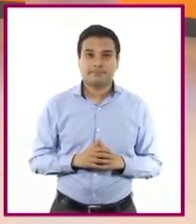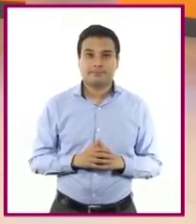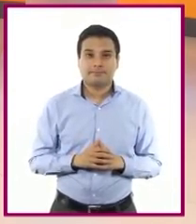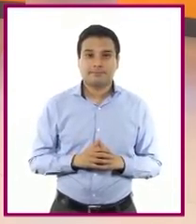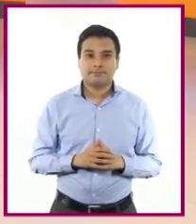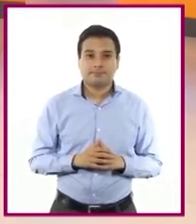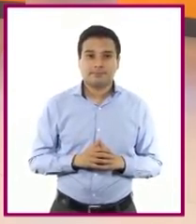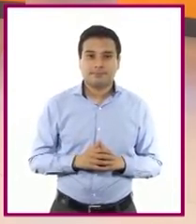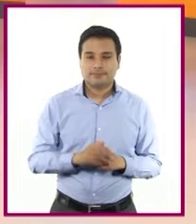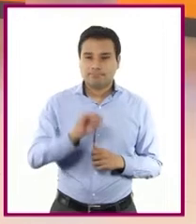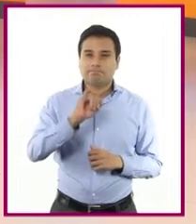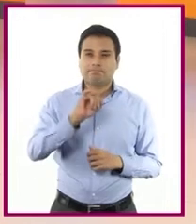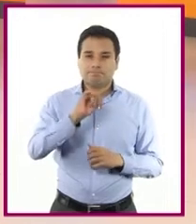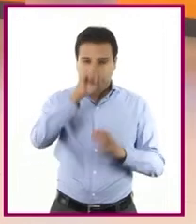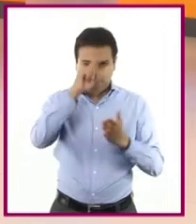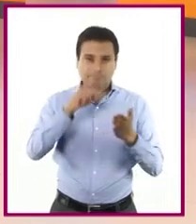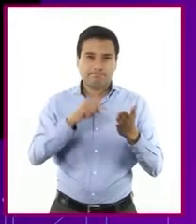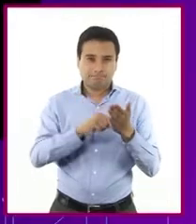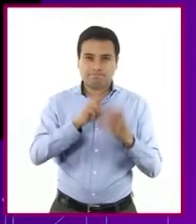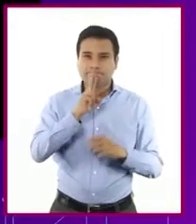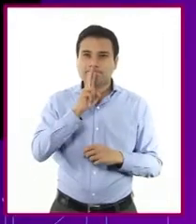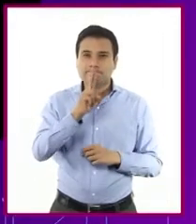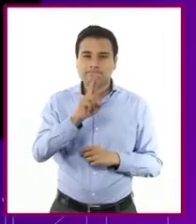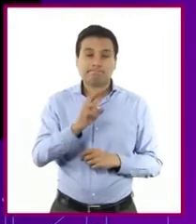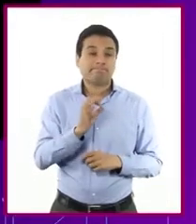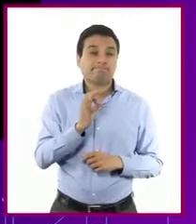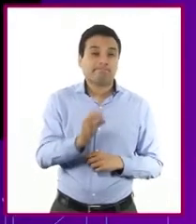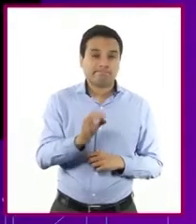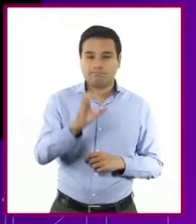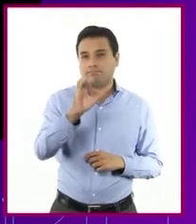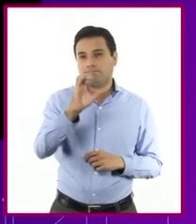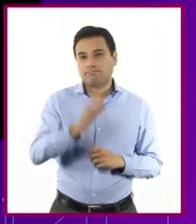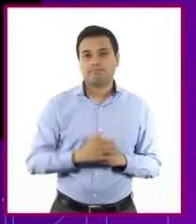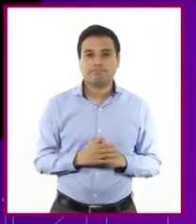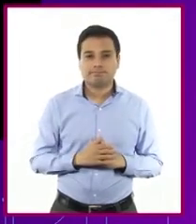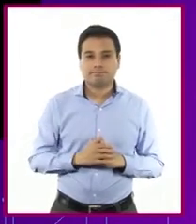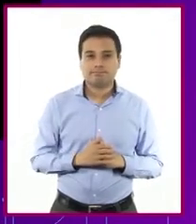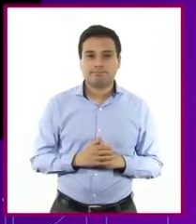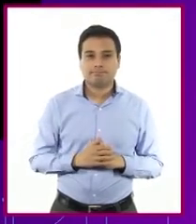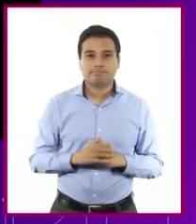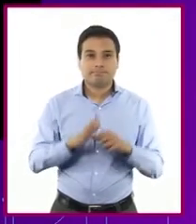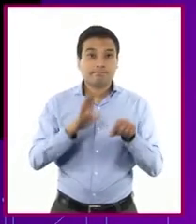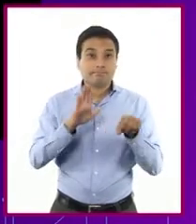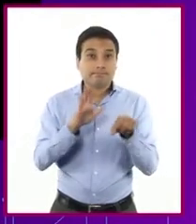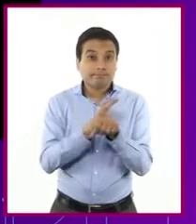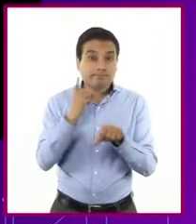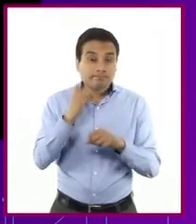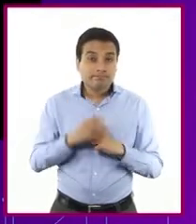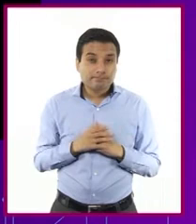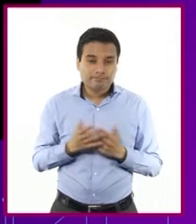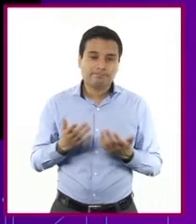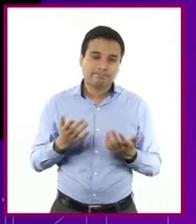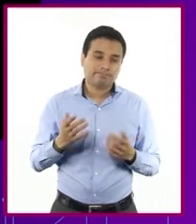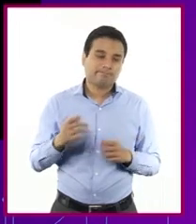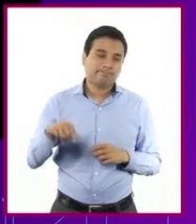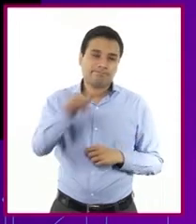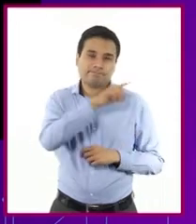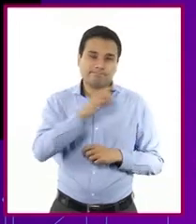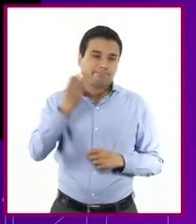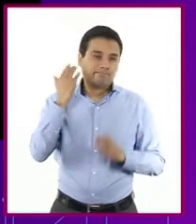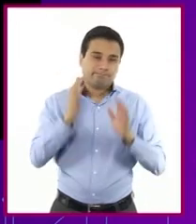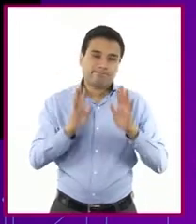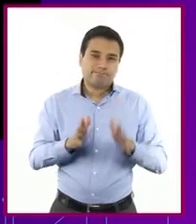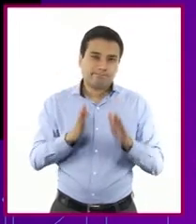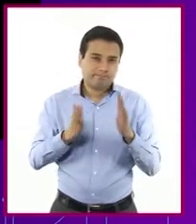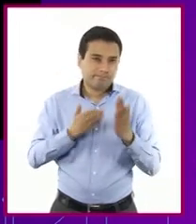Claro, estoy muy seguro que la respuesta correcta es C, ya que de acuerdo a lo que estudiamos, se puede concluir que la célula cumple con